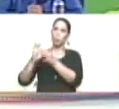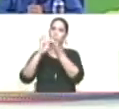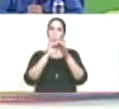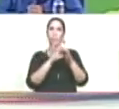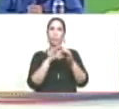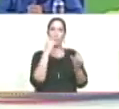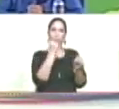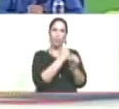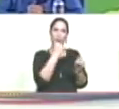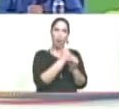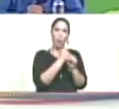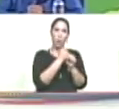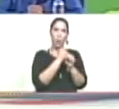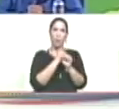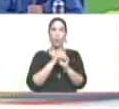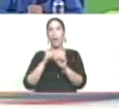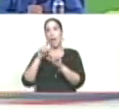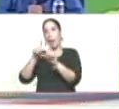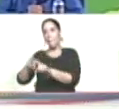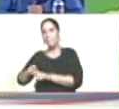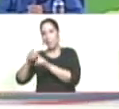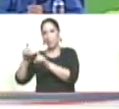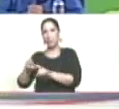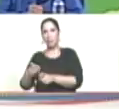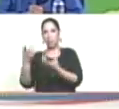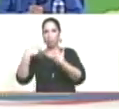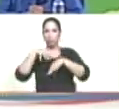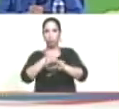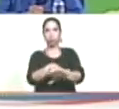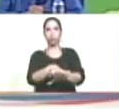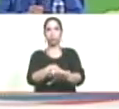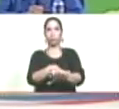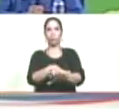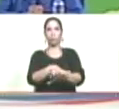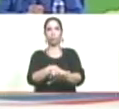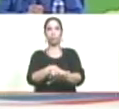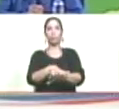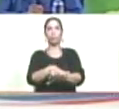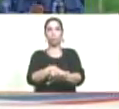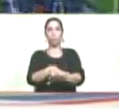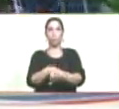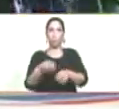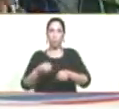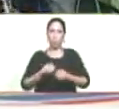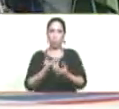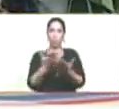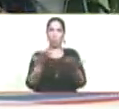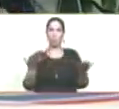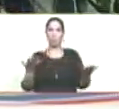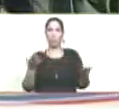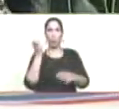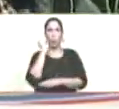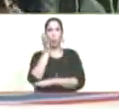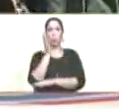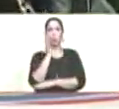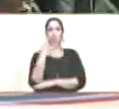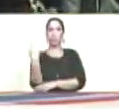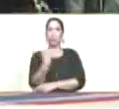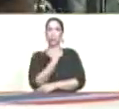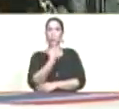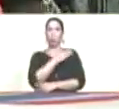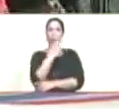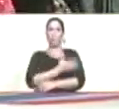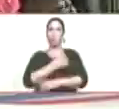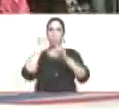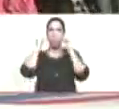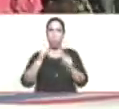obrera y de los campesinos, campesinas y pescadores de este país. Un congreso para una sola fuerza,